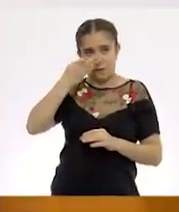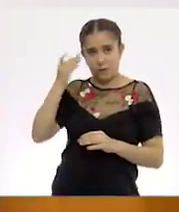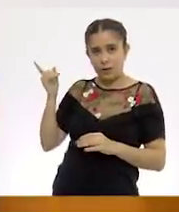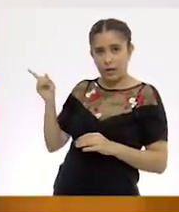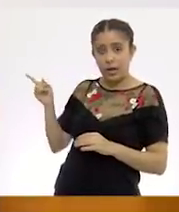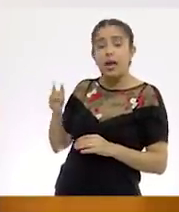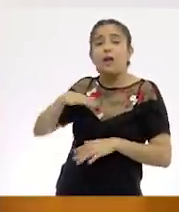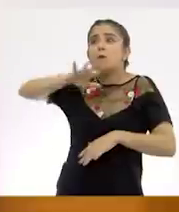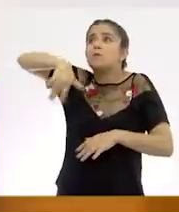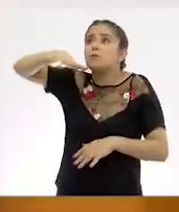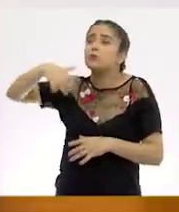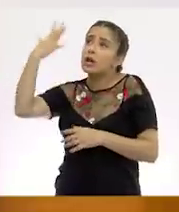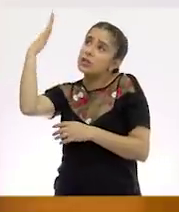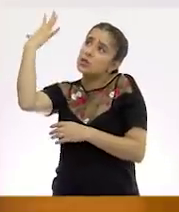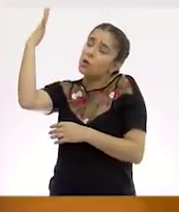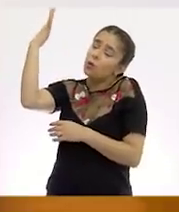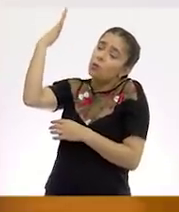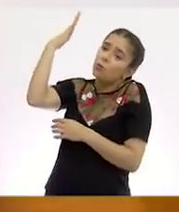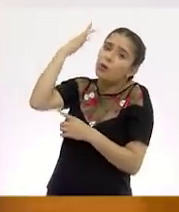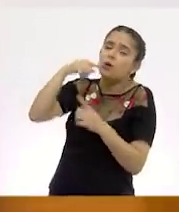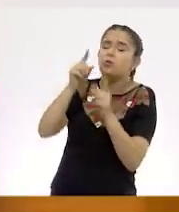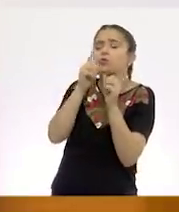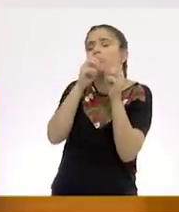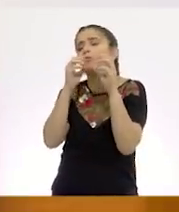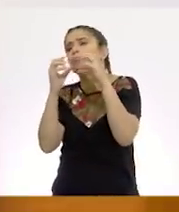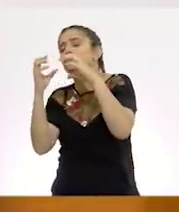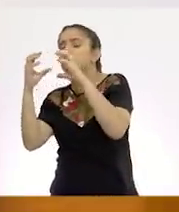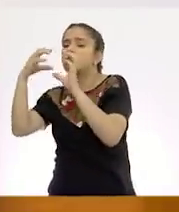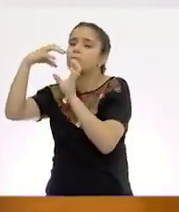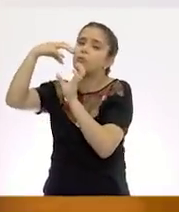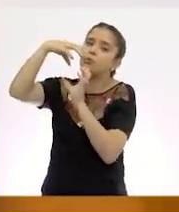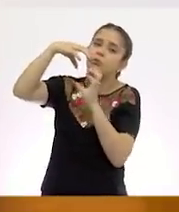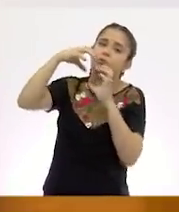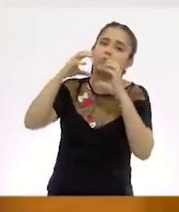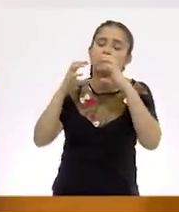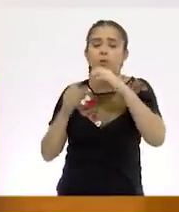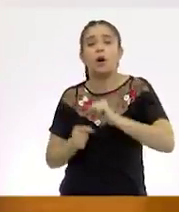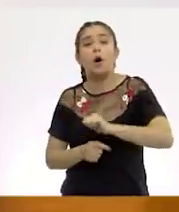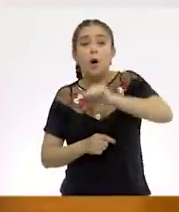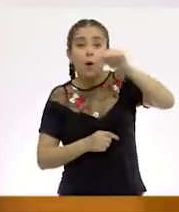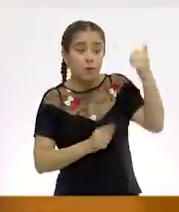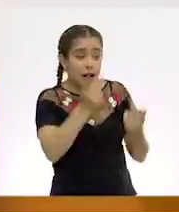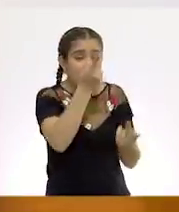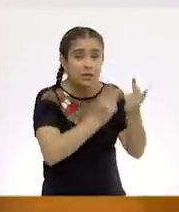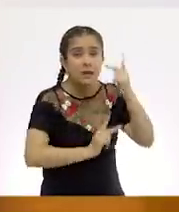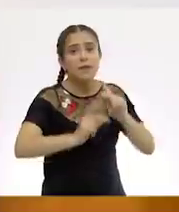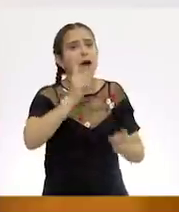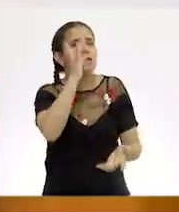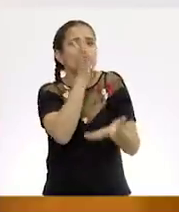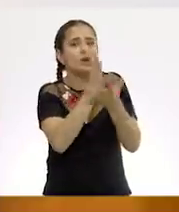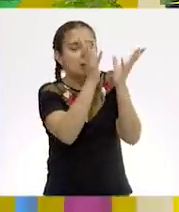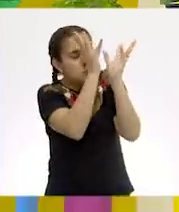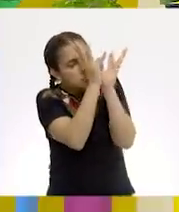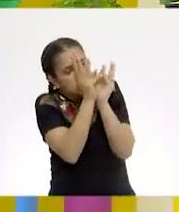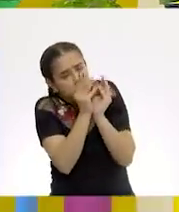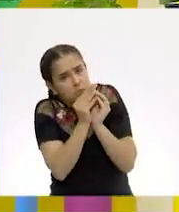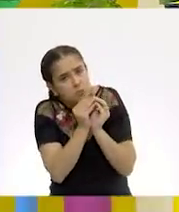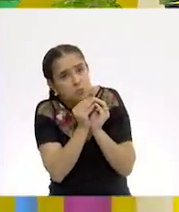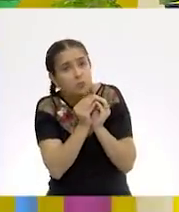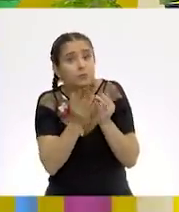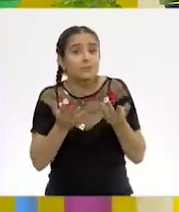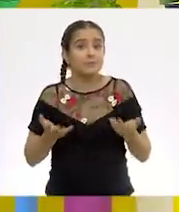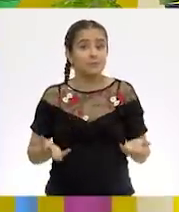sol y precisamente van girando. Pero hay otras, como vimos en el video, que nada más cierran sus hojitas. Así es, Alexia.